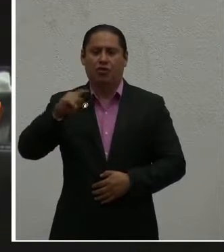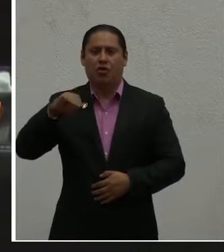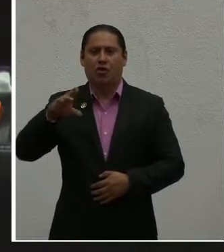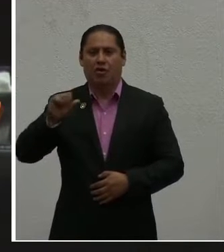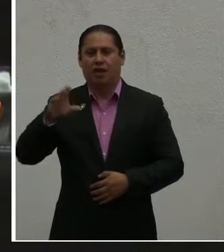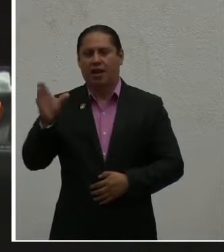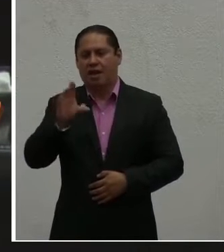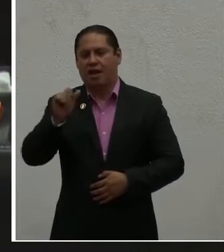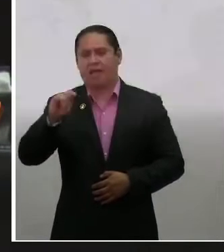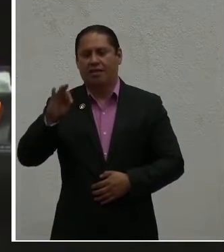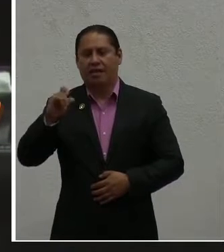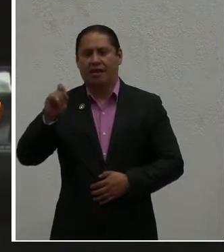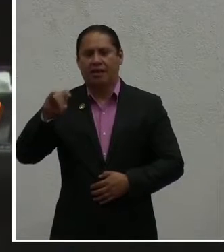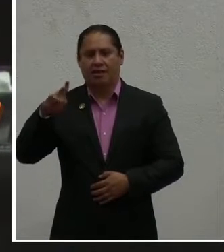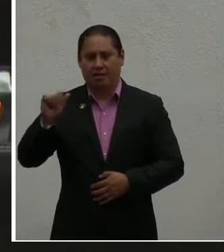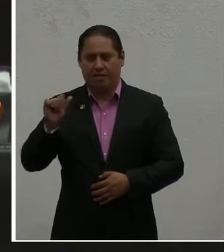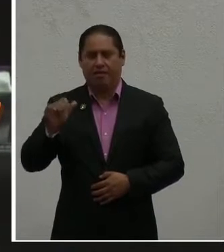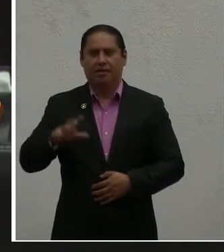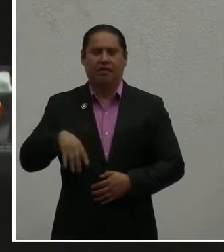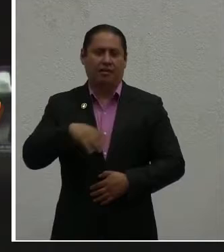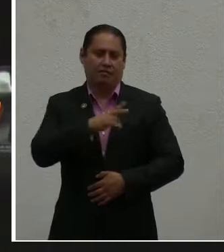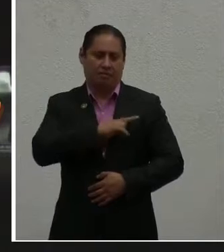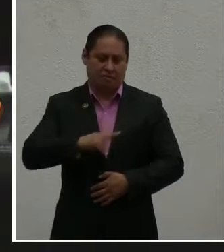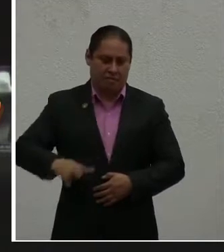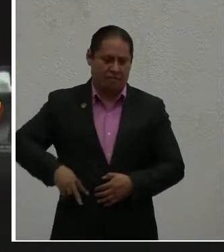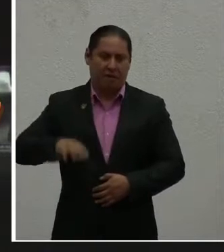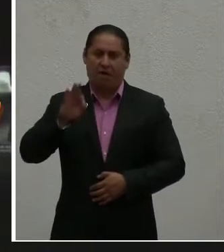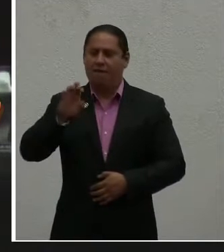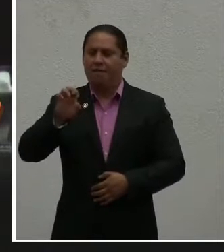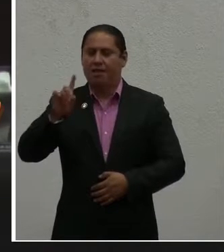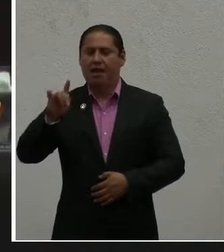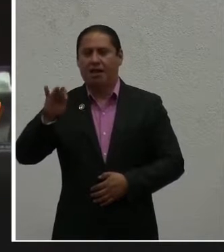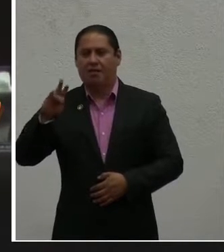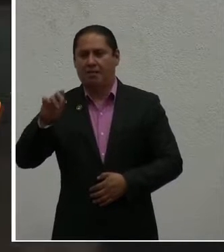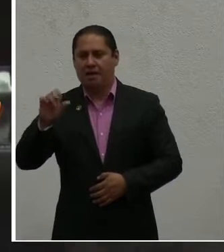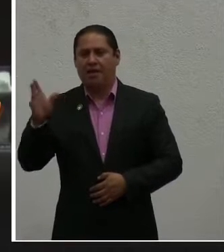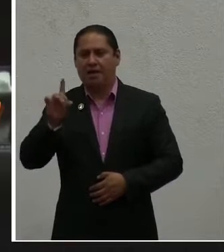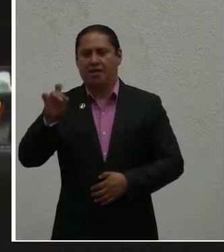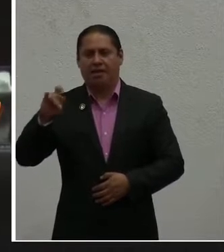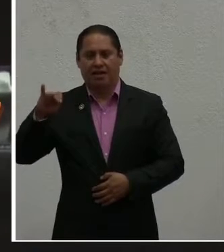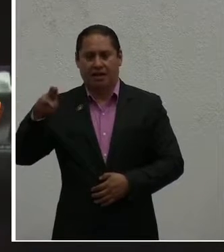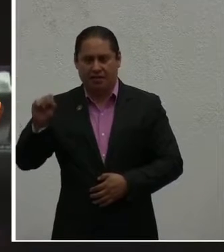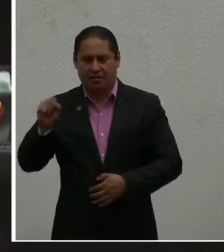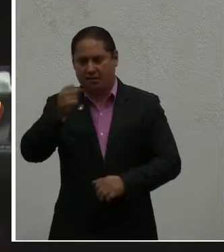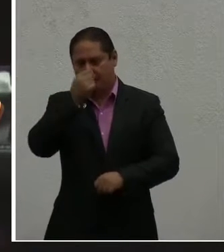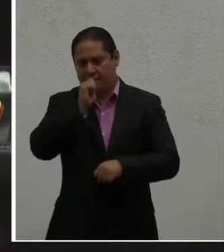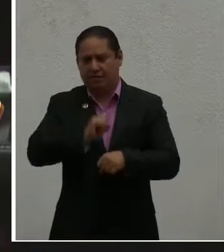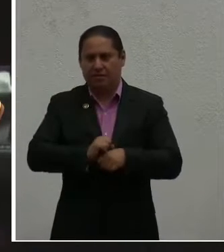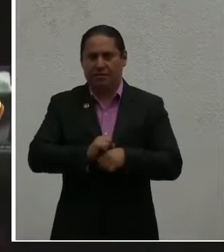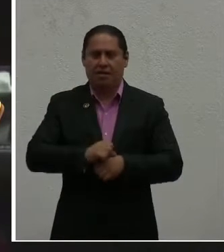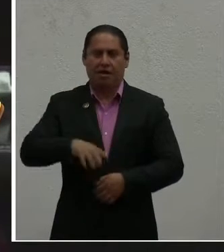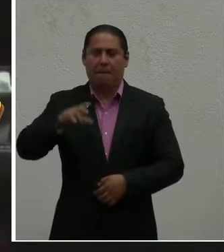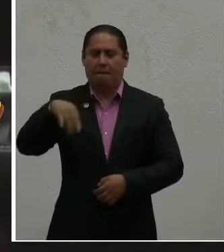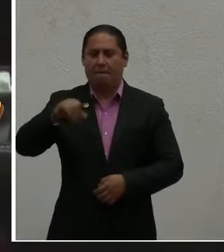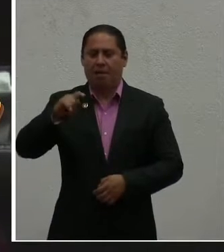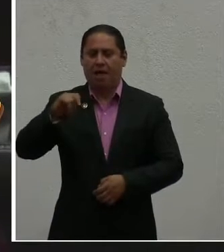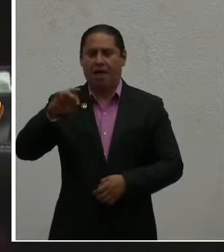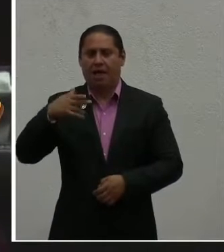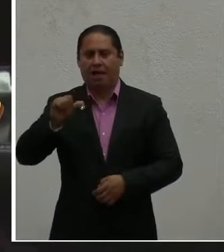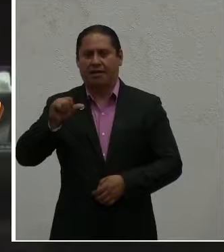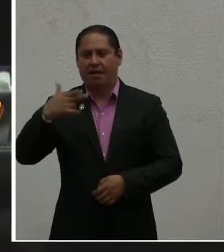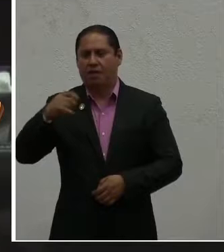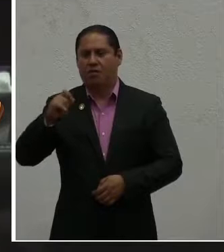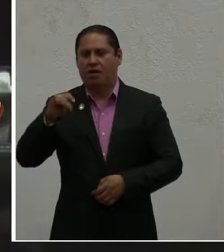Álvarez, vicepresidenta, diputado Felipe de Jesús Granda Pastrana, secretario, diputada Marta Guadalupe Martínez